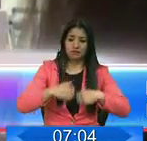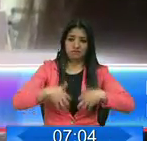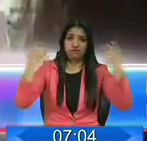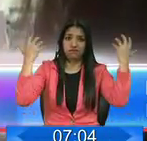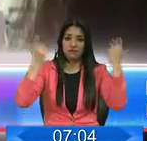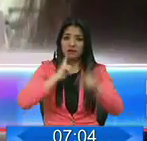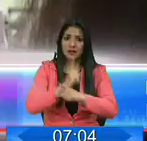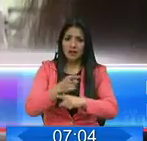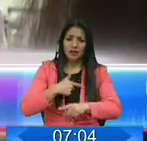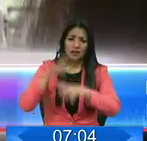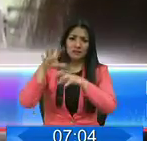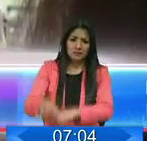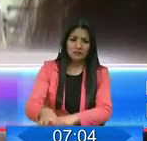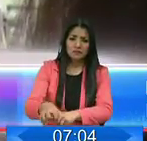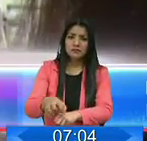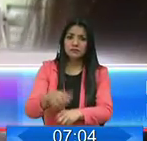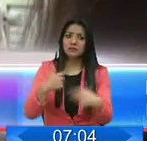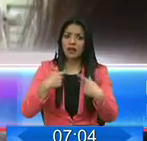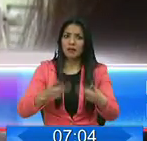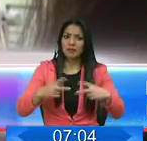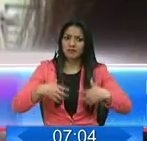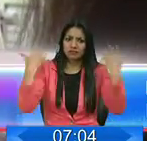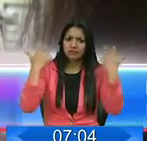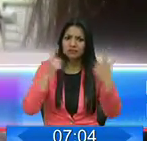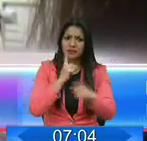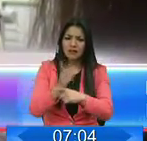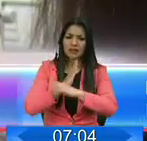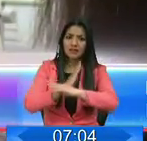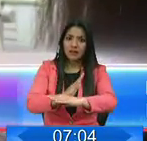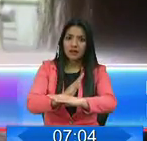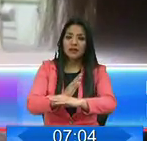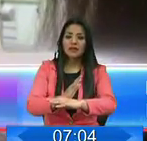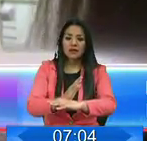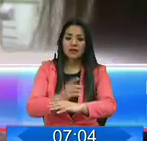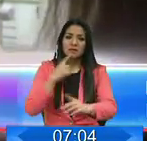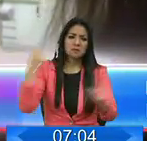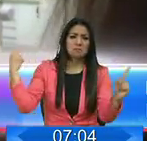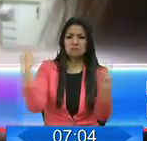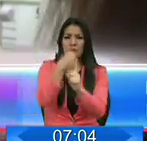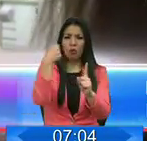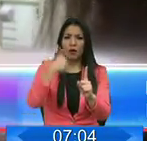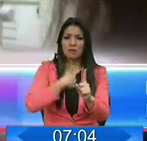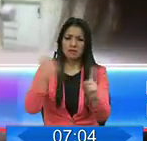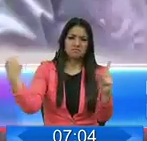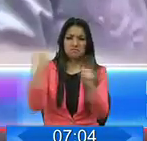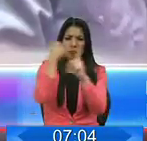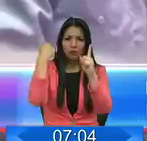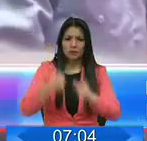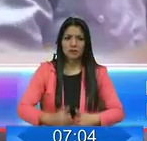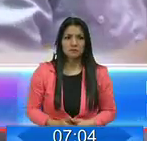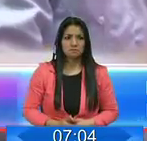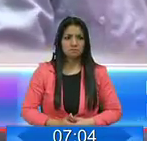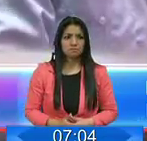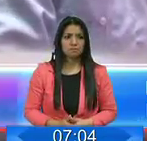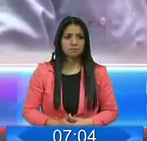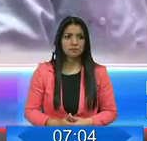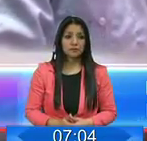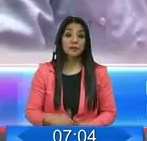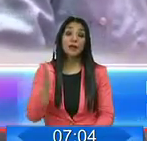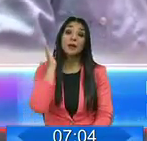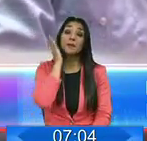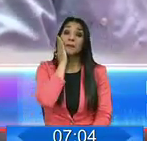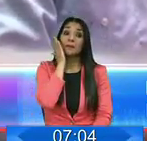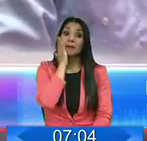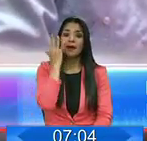Yo la cogí y lo estaba ahogando. Yo por defenderlo al bebé, cogió y me pegó un puñete a mí en la frente. La madre de 15 años de